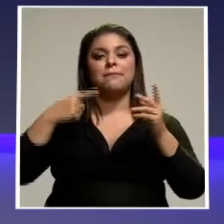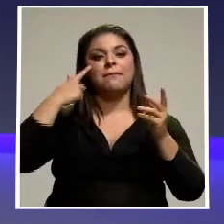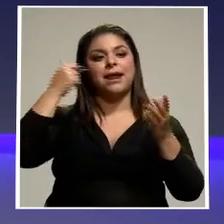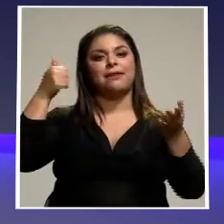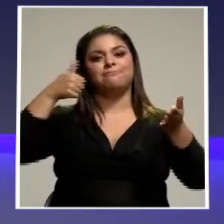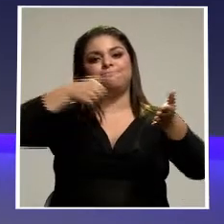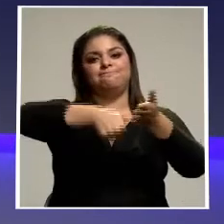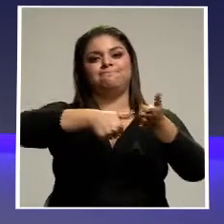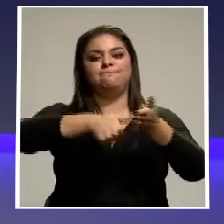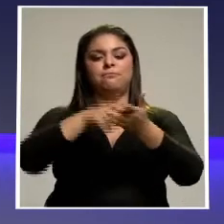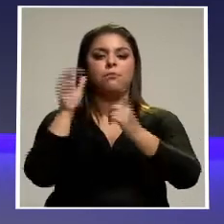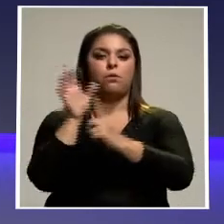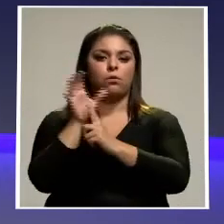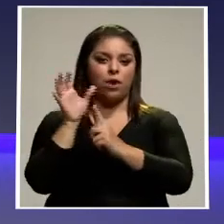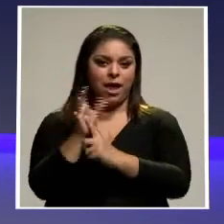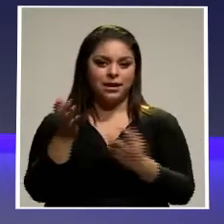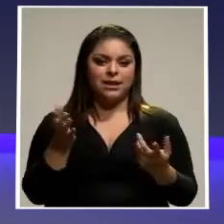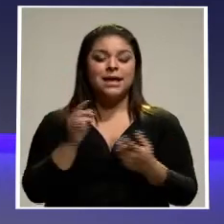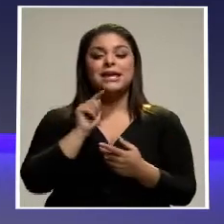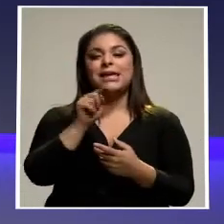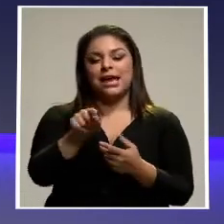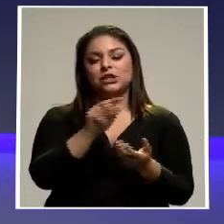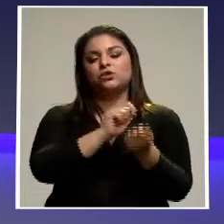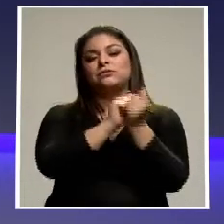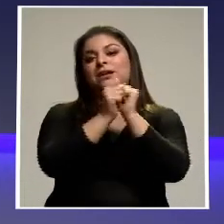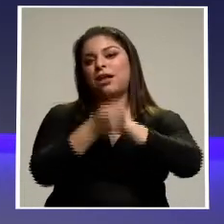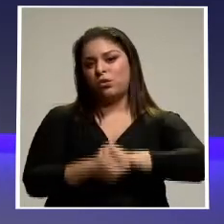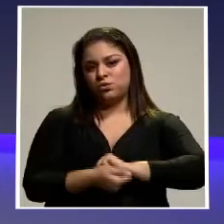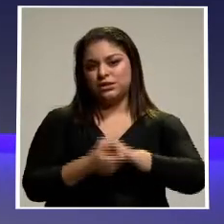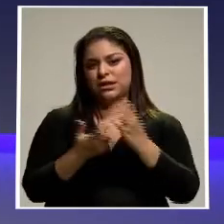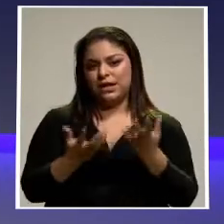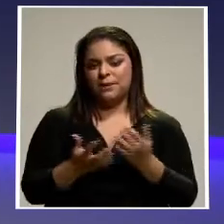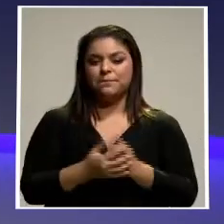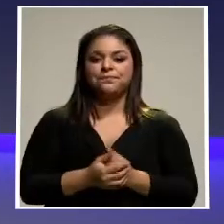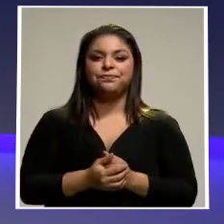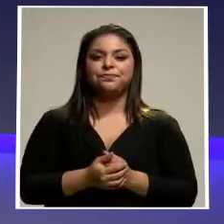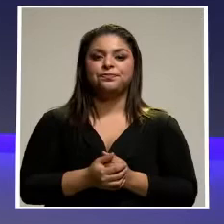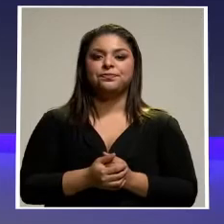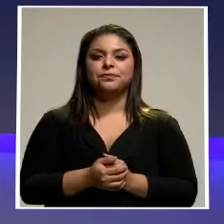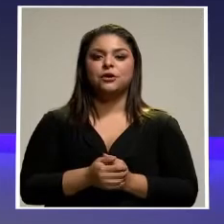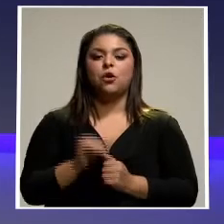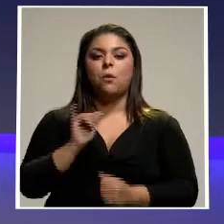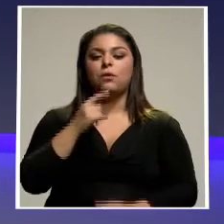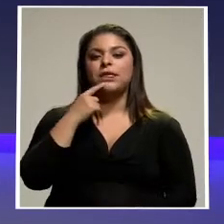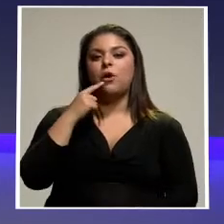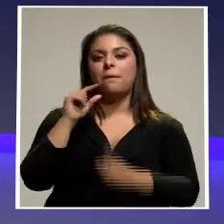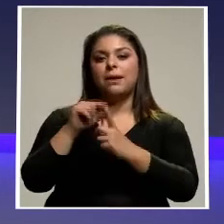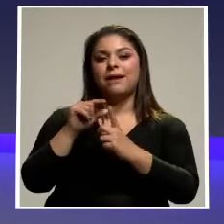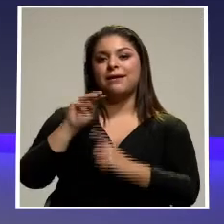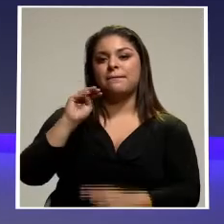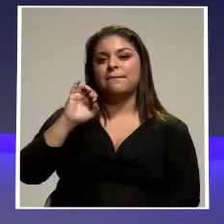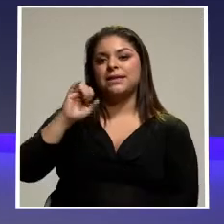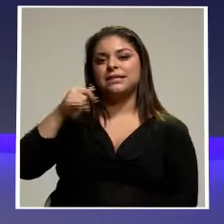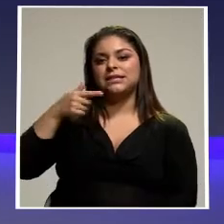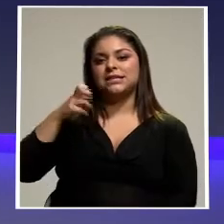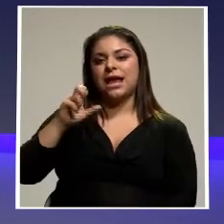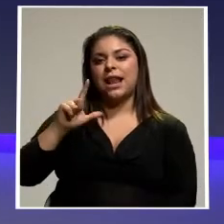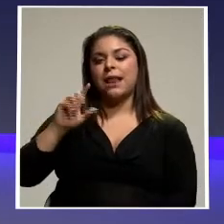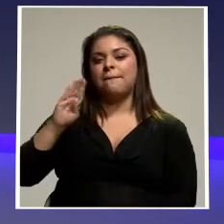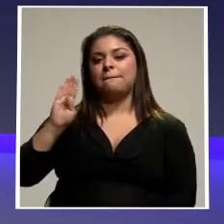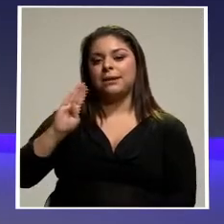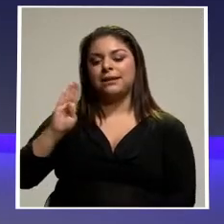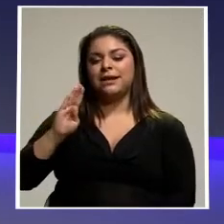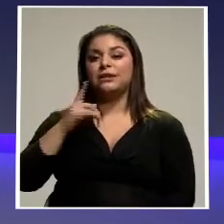popular, y que eso se va a traducir, en palabras de Michelle Bachelet, si una mujer entra a